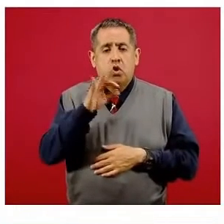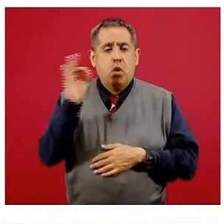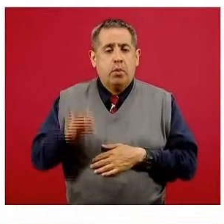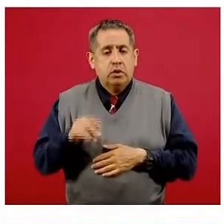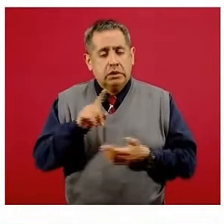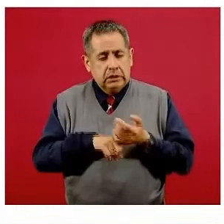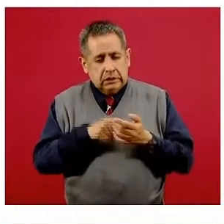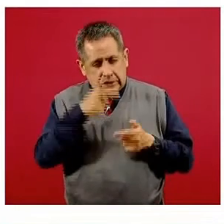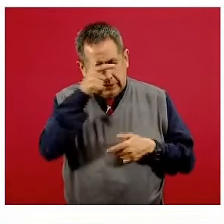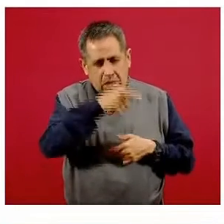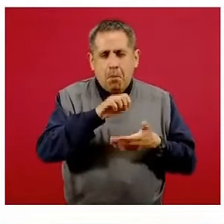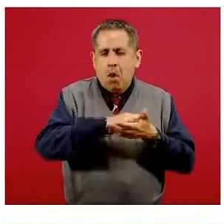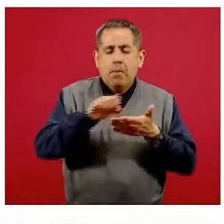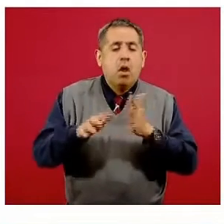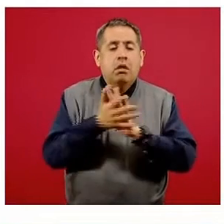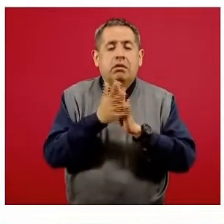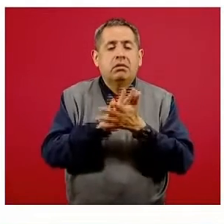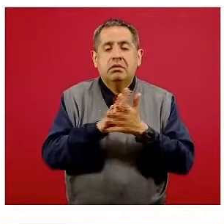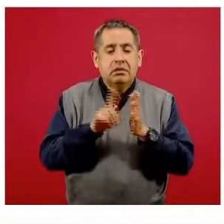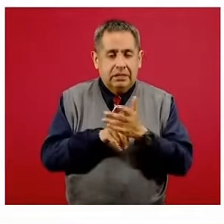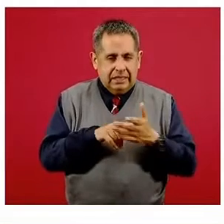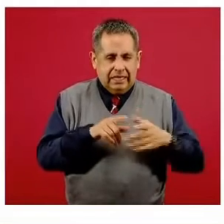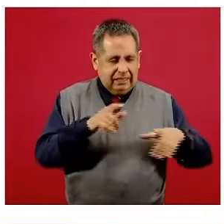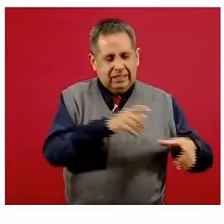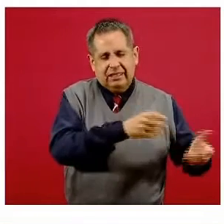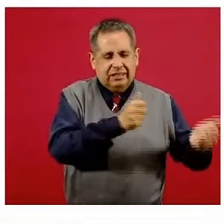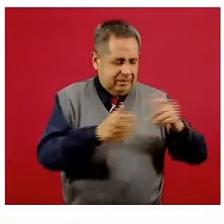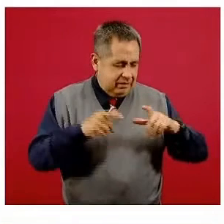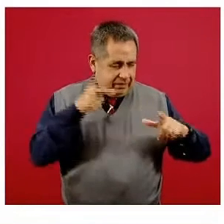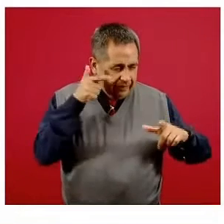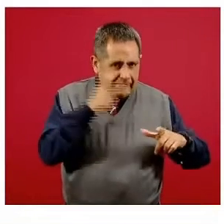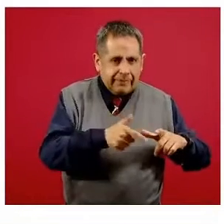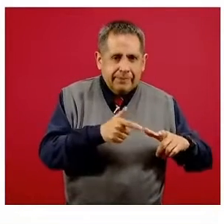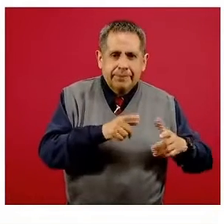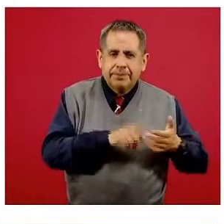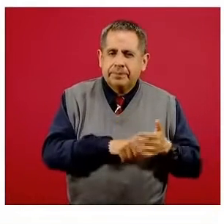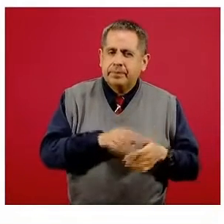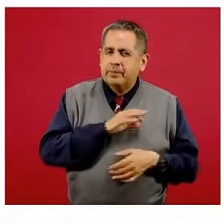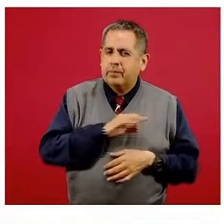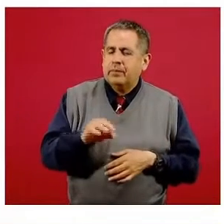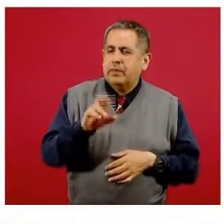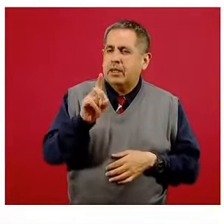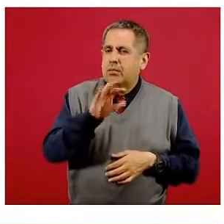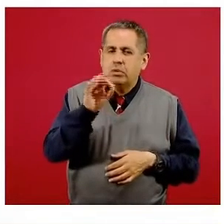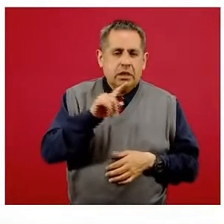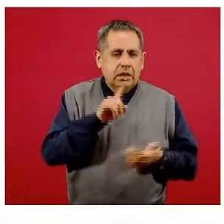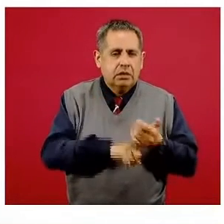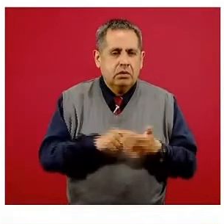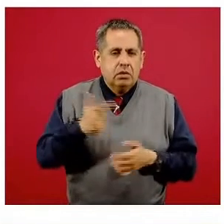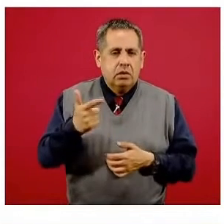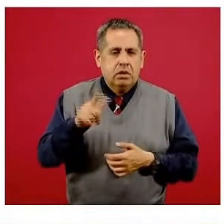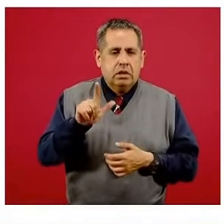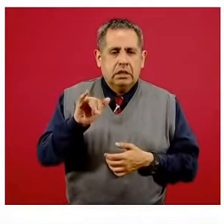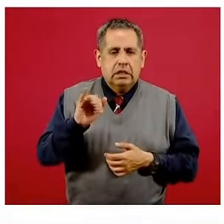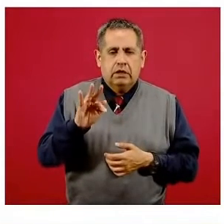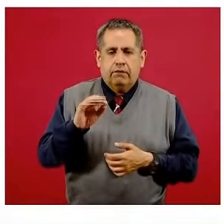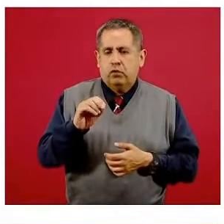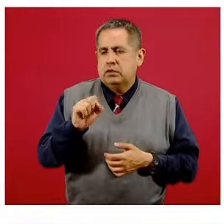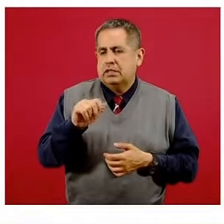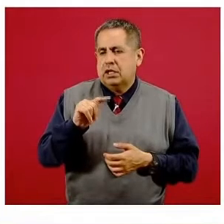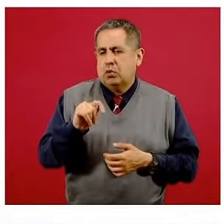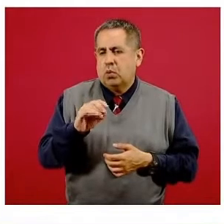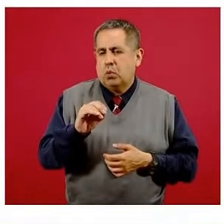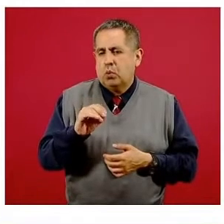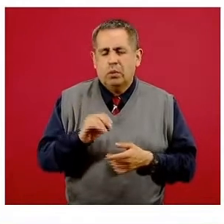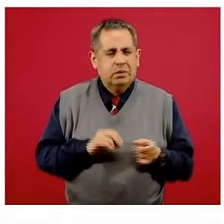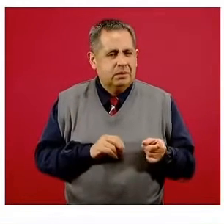90.4% en el caso de las tortillas, también en un casi 30% presentaron glifosato. Glifosato, que